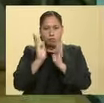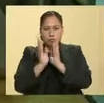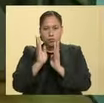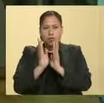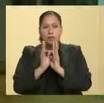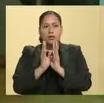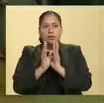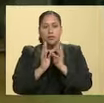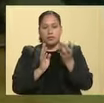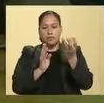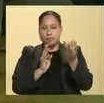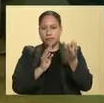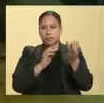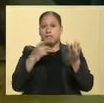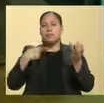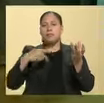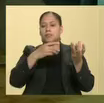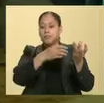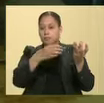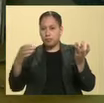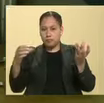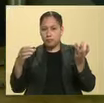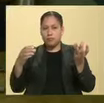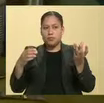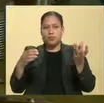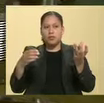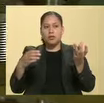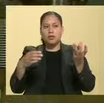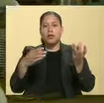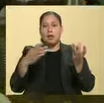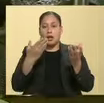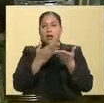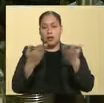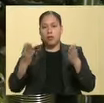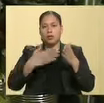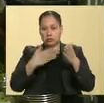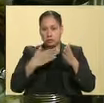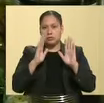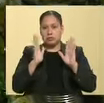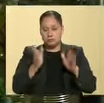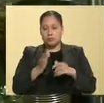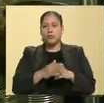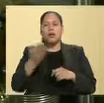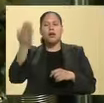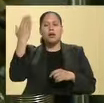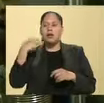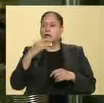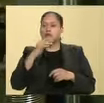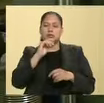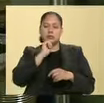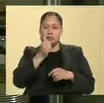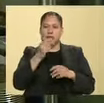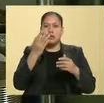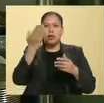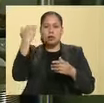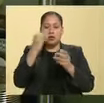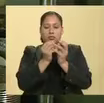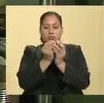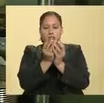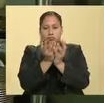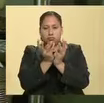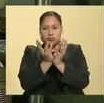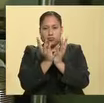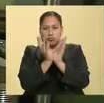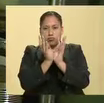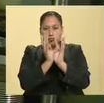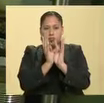que normalmente el campesino ahora ya empieza a aprovecharla. Anteriormente nada más floreaba el quiote o se